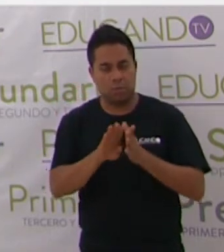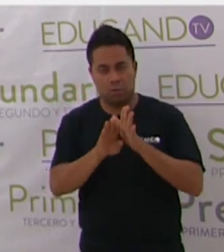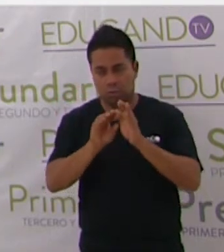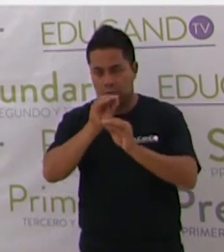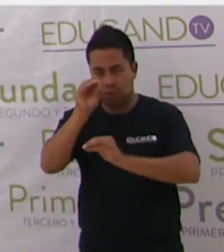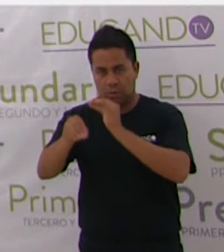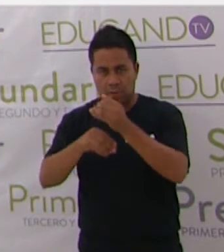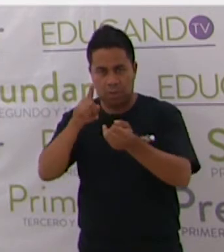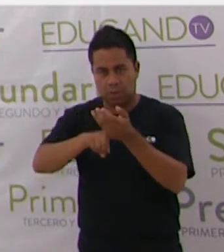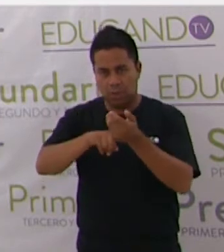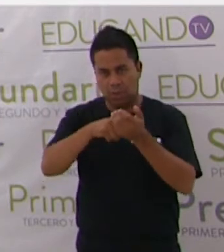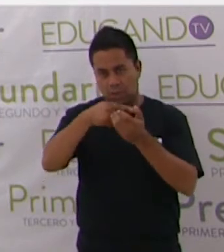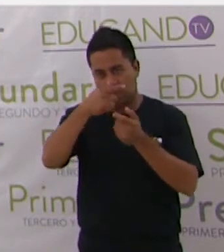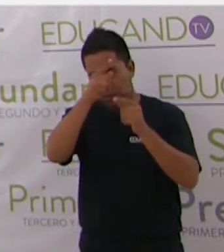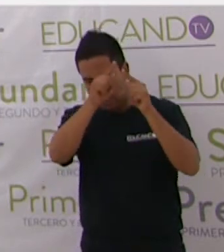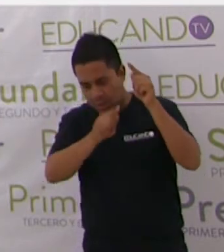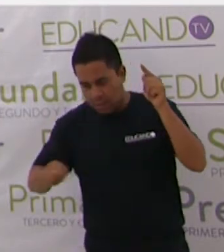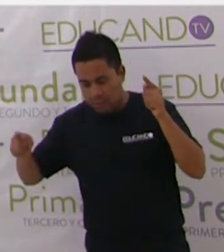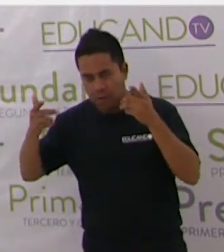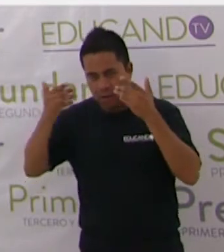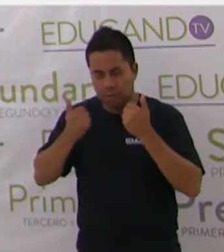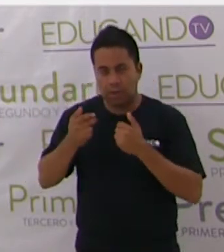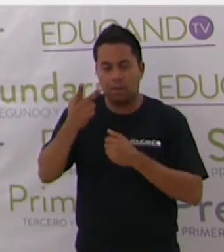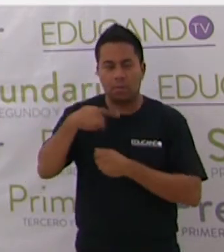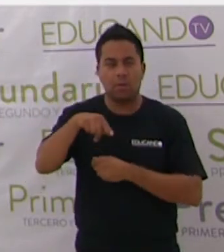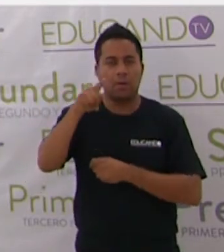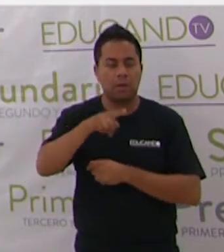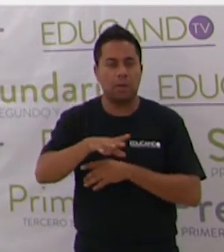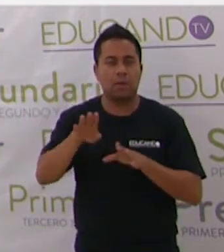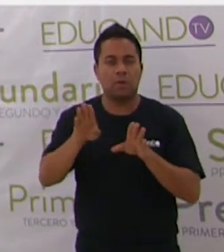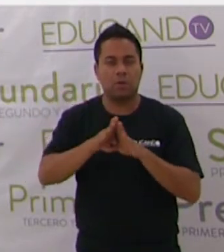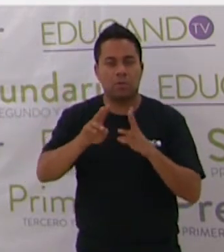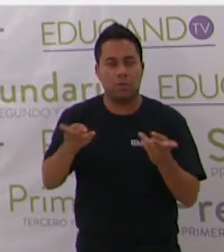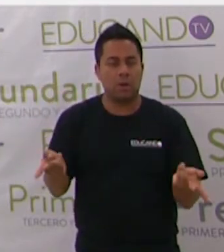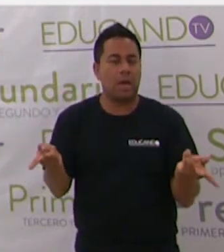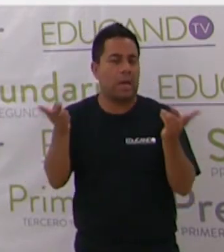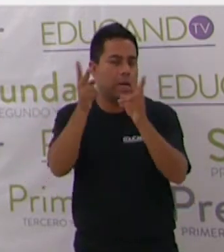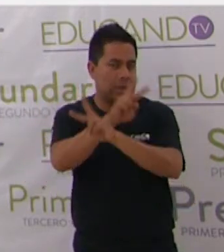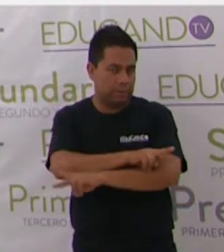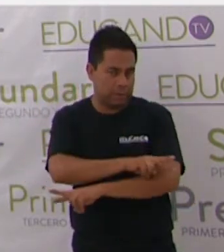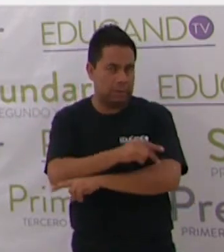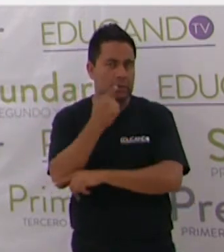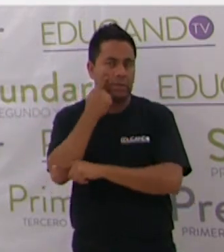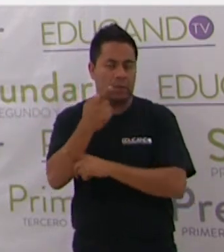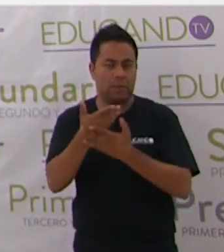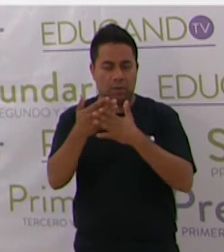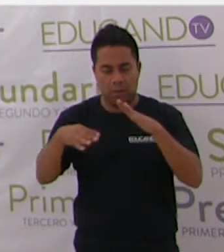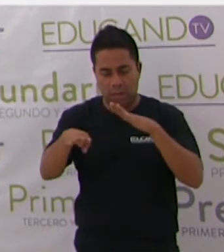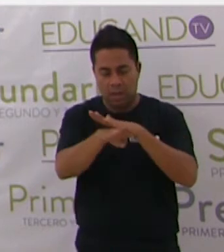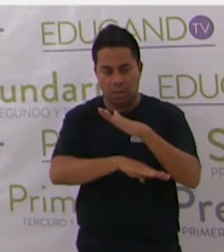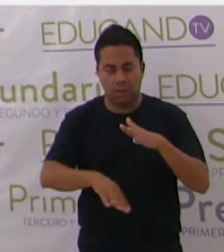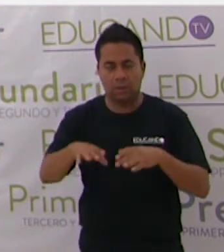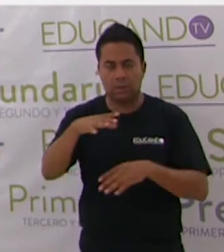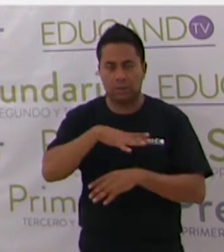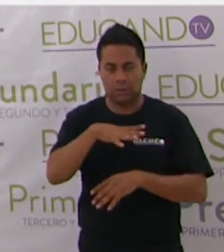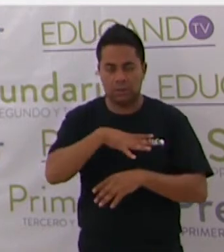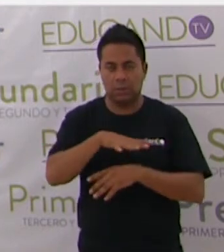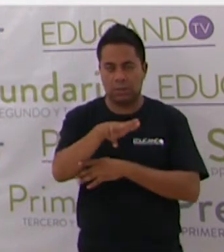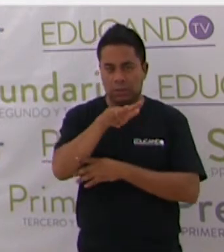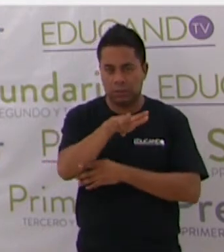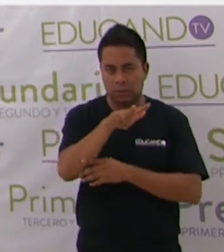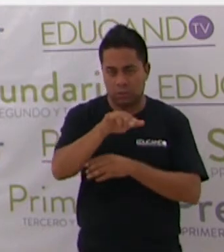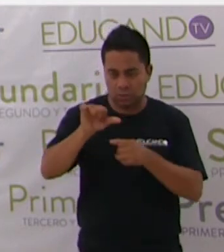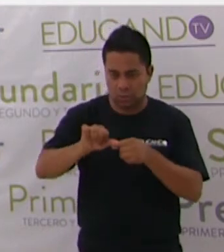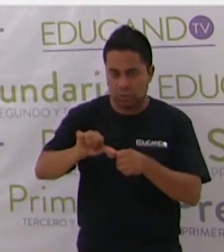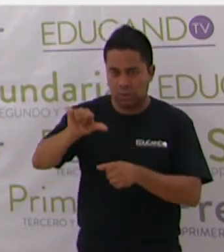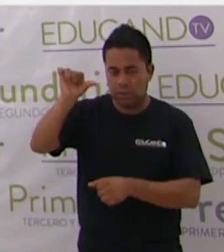representado en la gráfica. Pero vamos a hacer todo lo contrario. Ahora la base tiene 18 y la